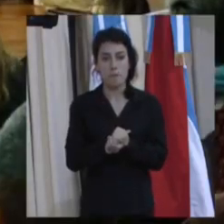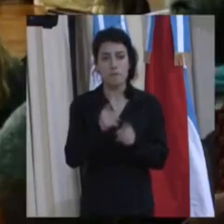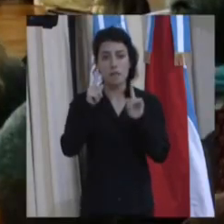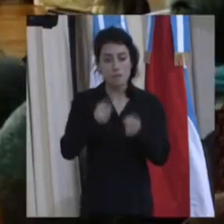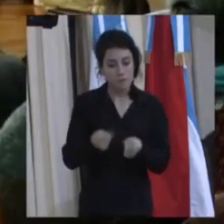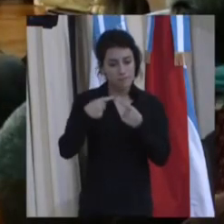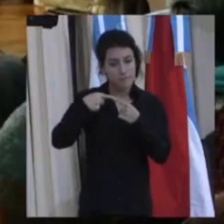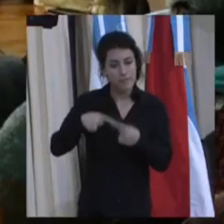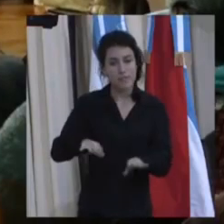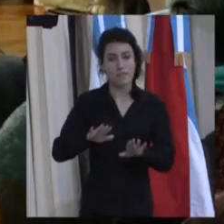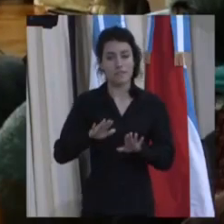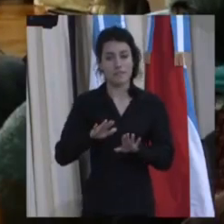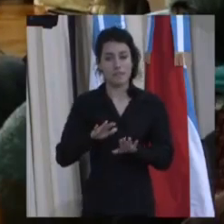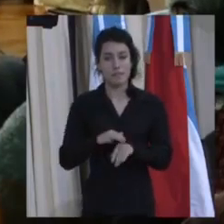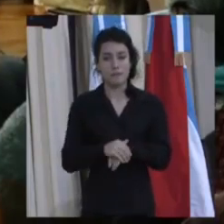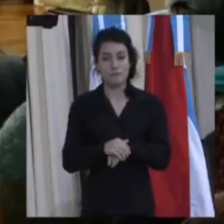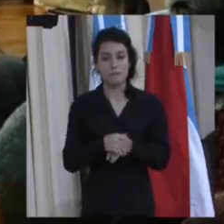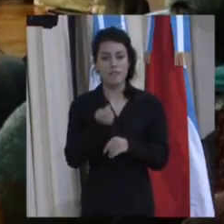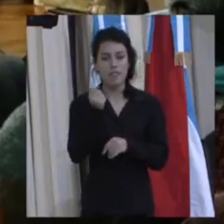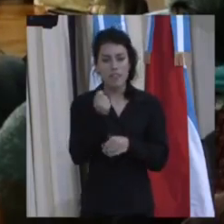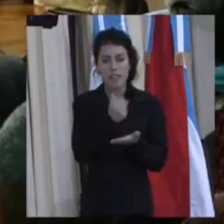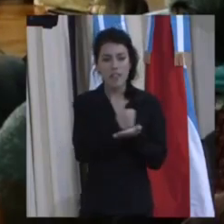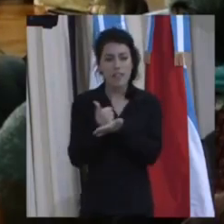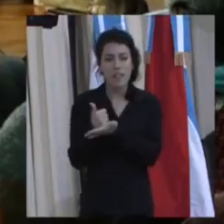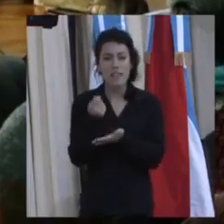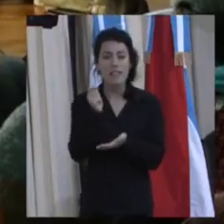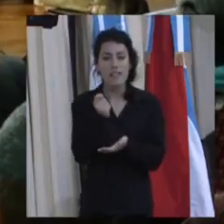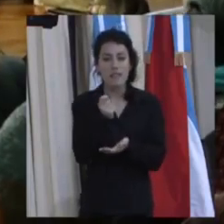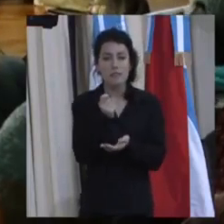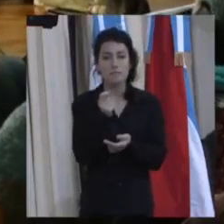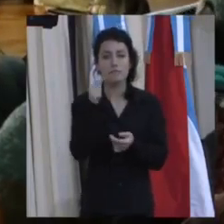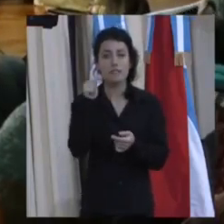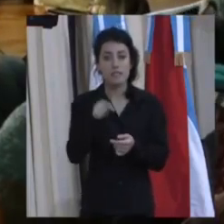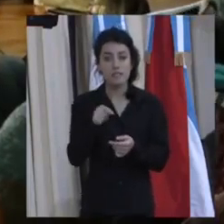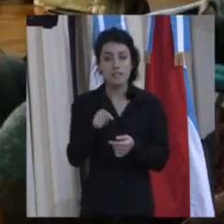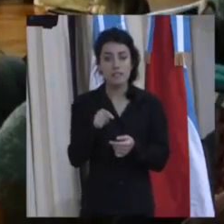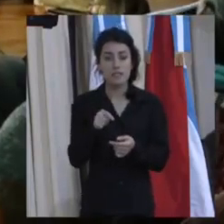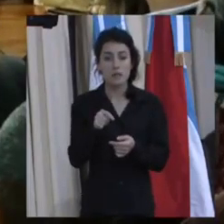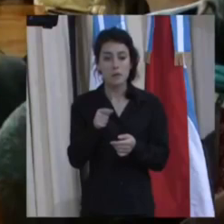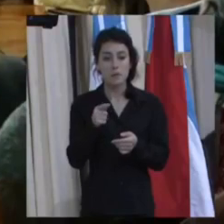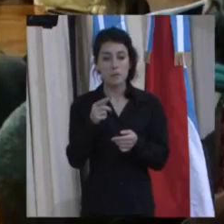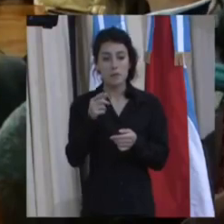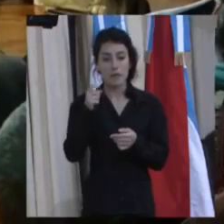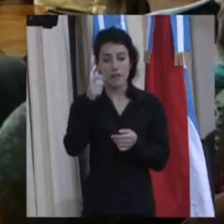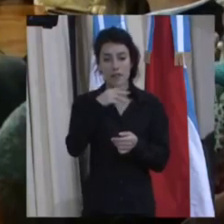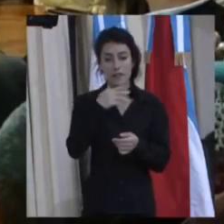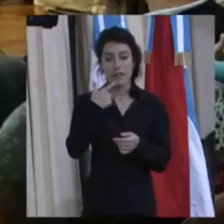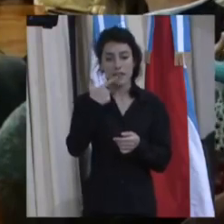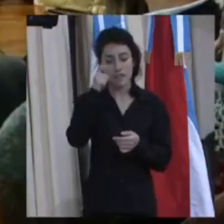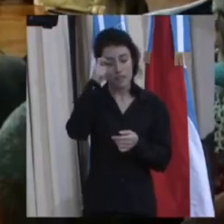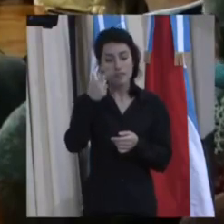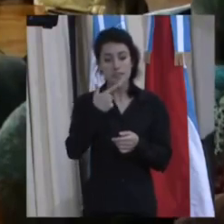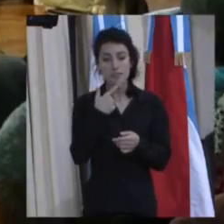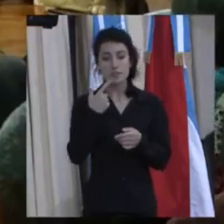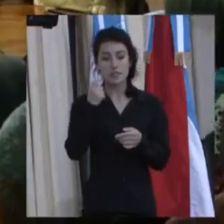fue diferente. En ese sentido, uno podría decir de que esta CRES estuvo más con mayor presencia de los rectores,